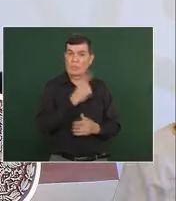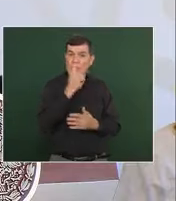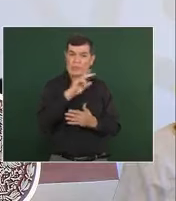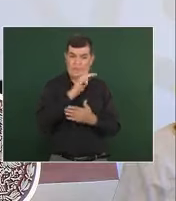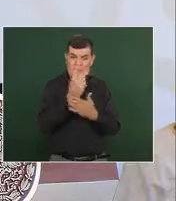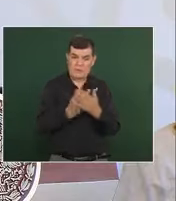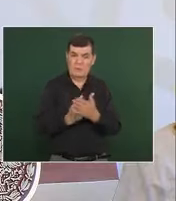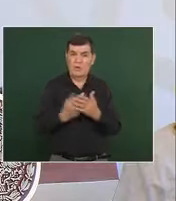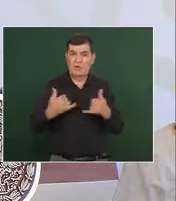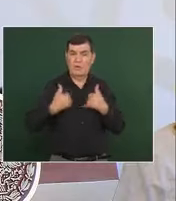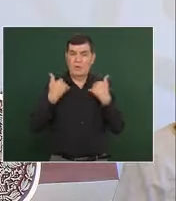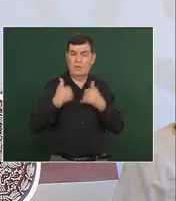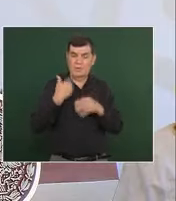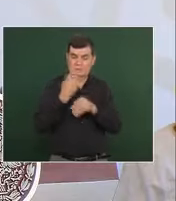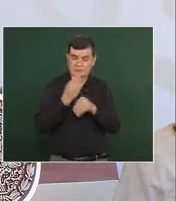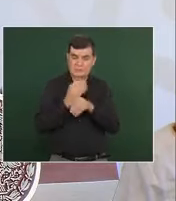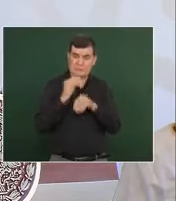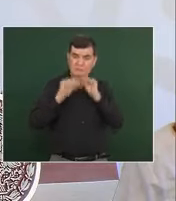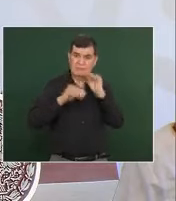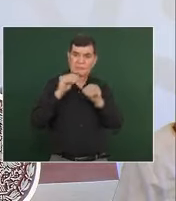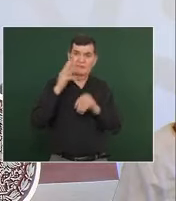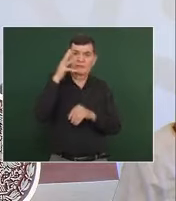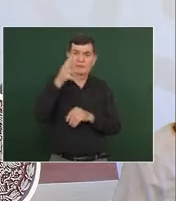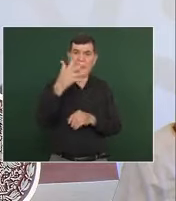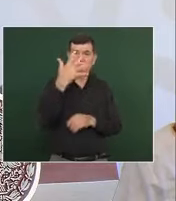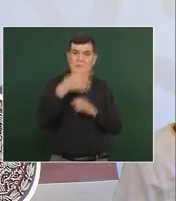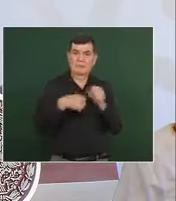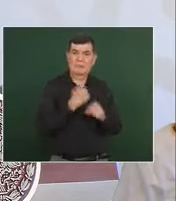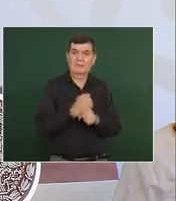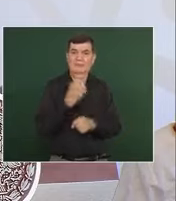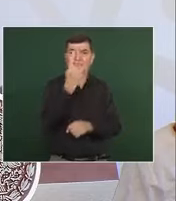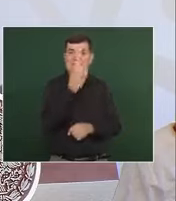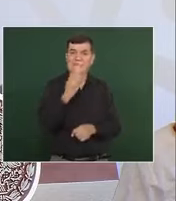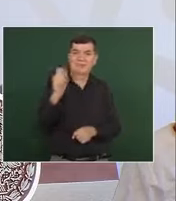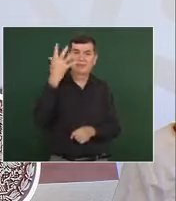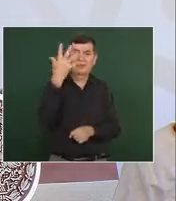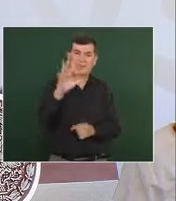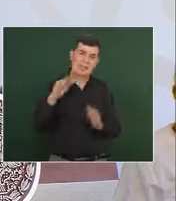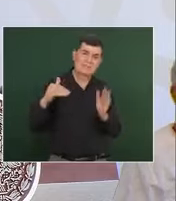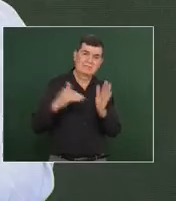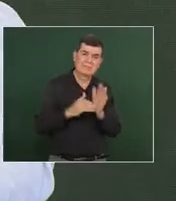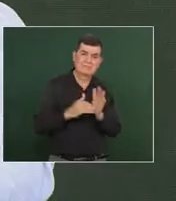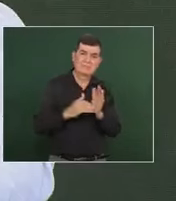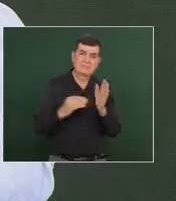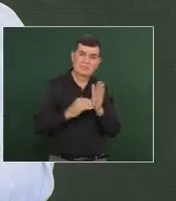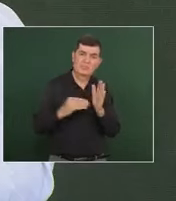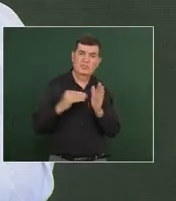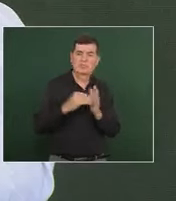programa Jóvenes Construyendo el Futuro, en 5 años, 110 mil millones de pesos.